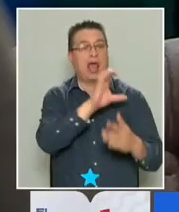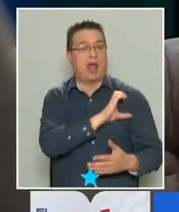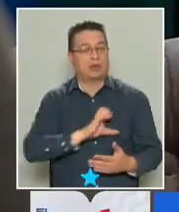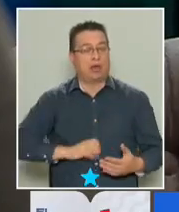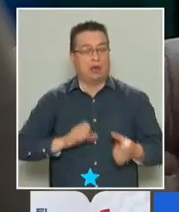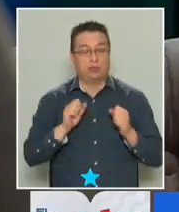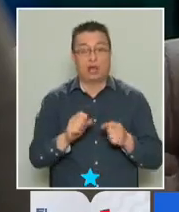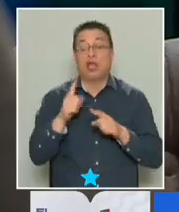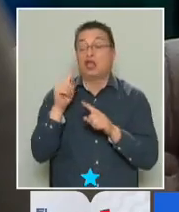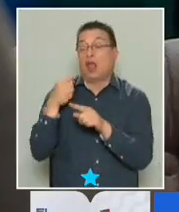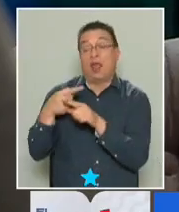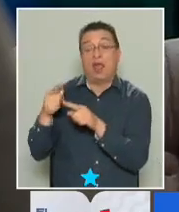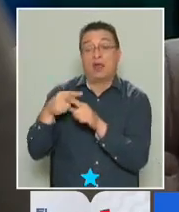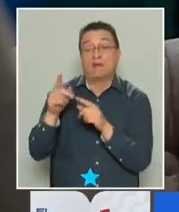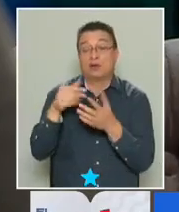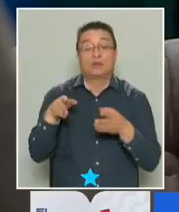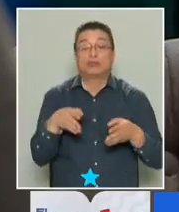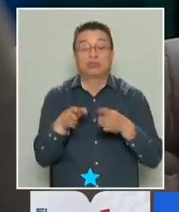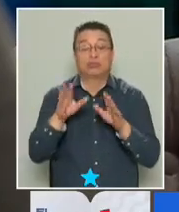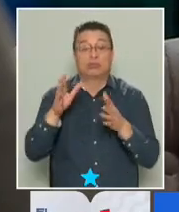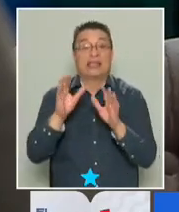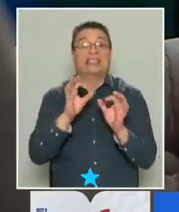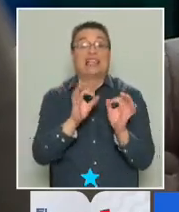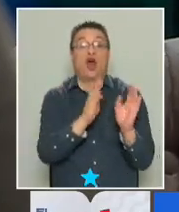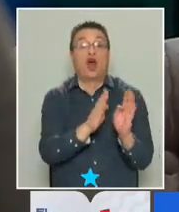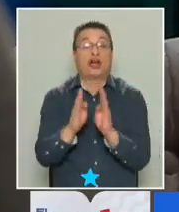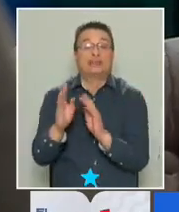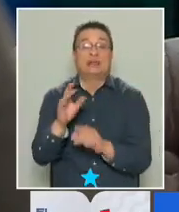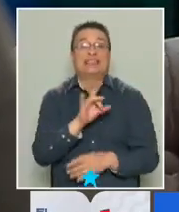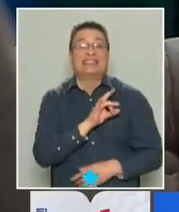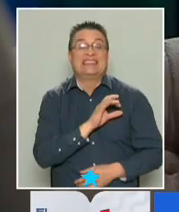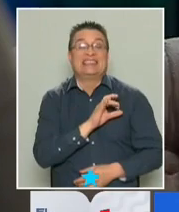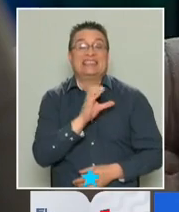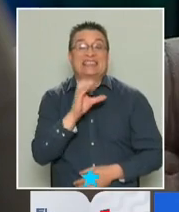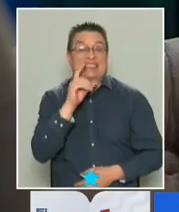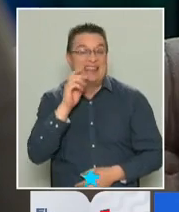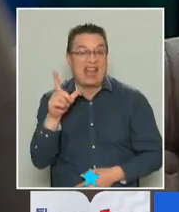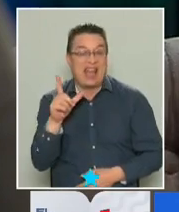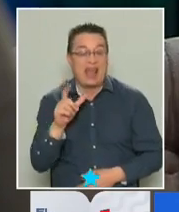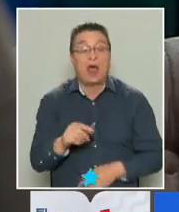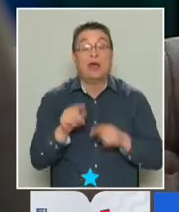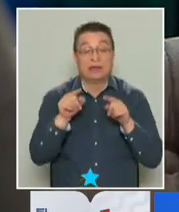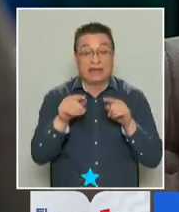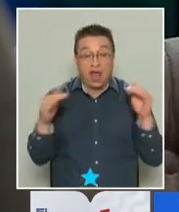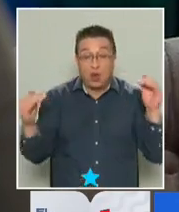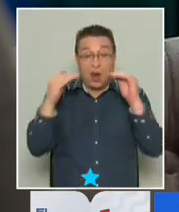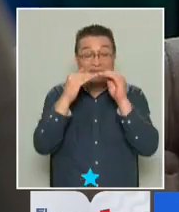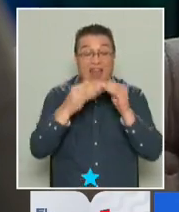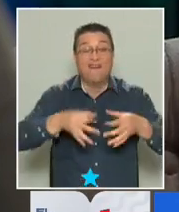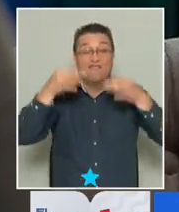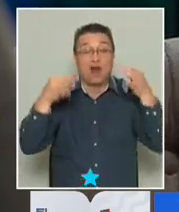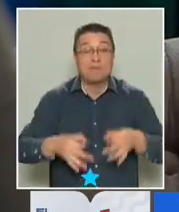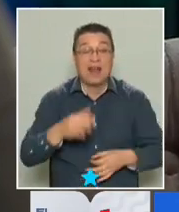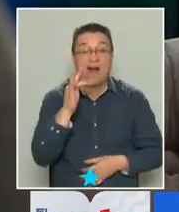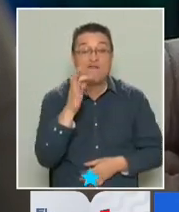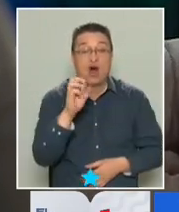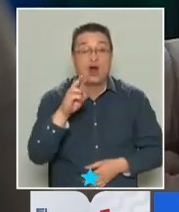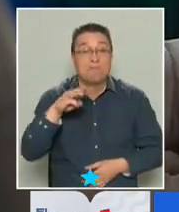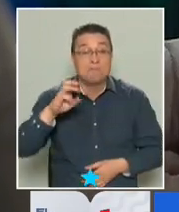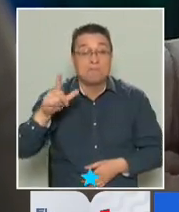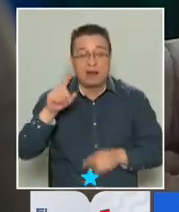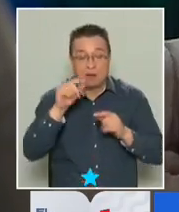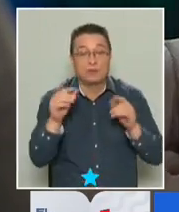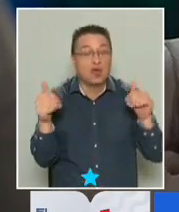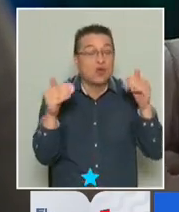ante los distintos vías de la organización civil ahora está esta igualdad formal que se complementa con la igualdad sustantiva